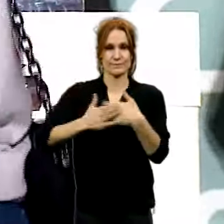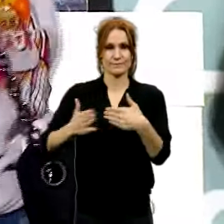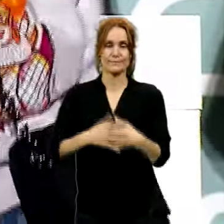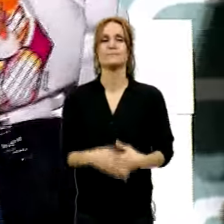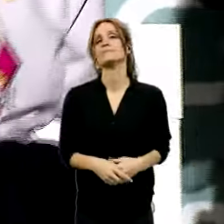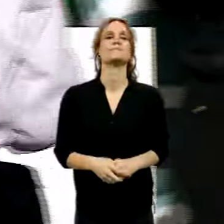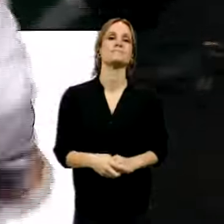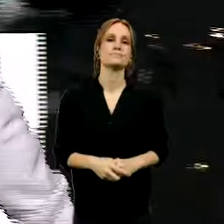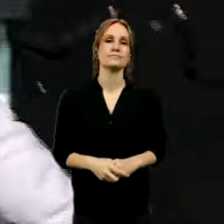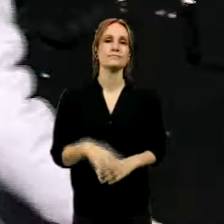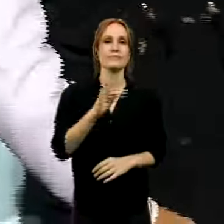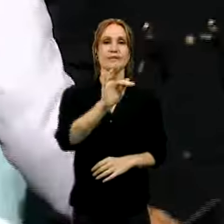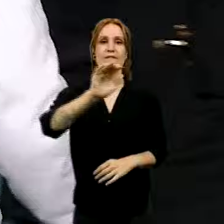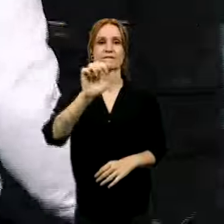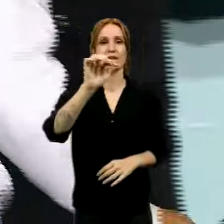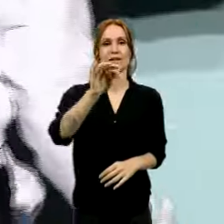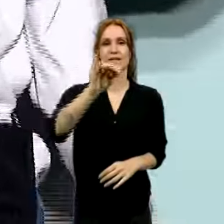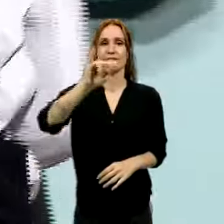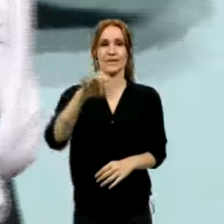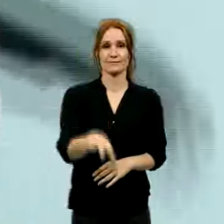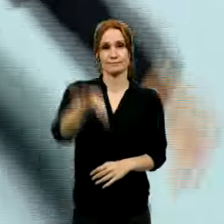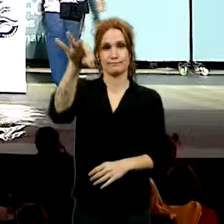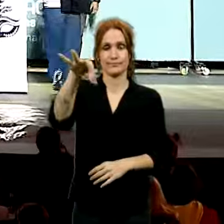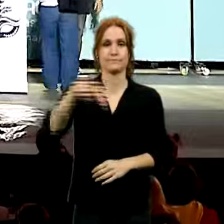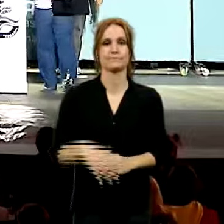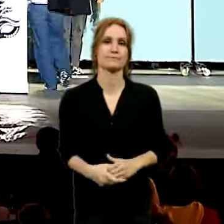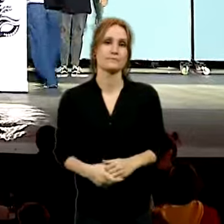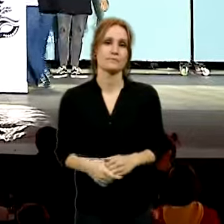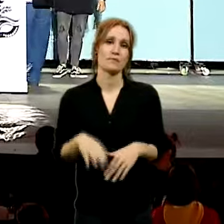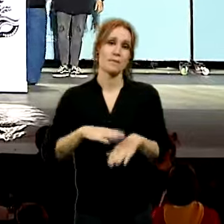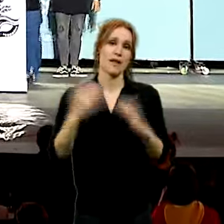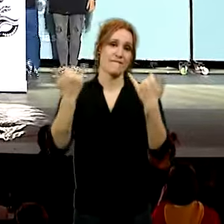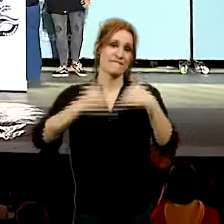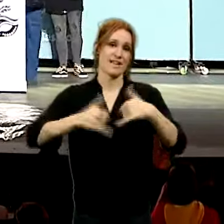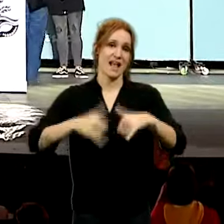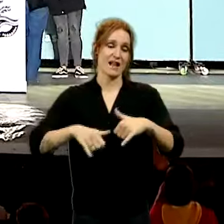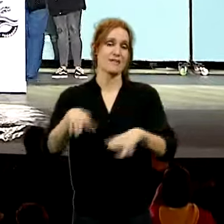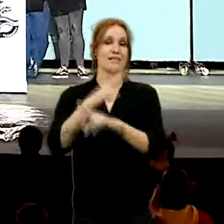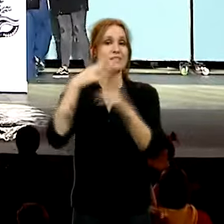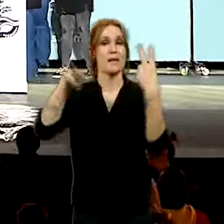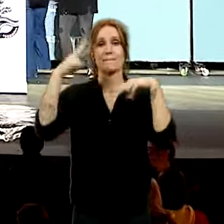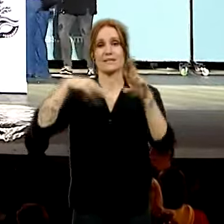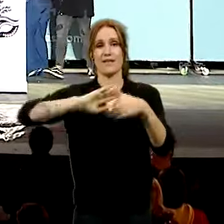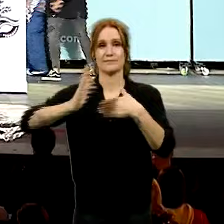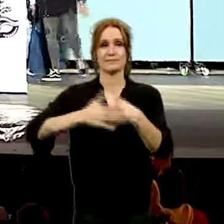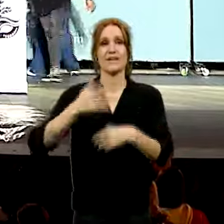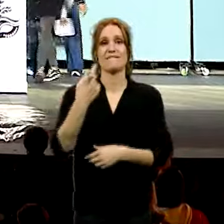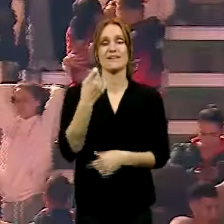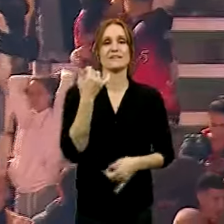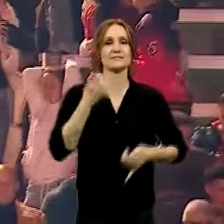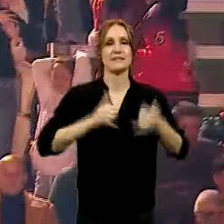El número 8, Fefi. Va a cerrar esta gran final Despistada y nos quedan